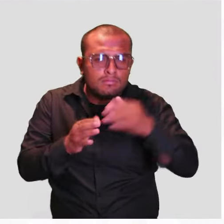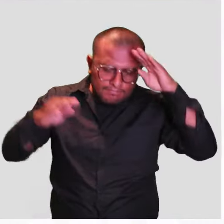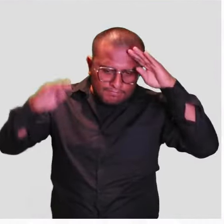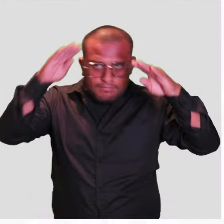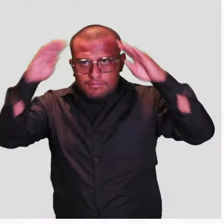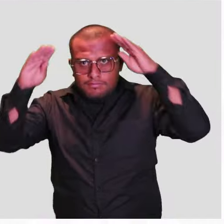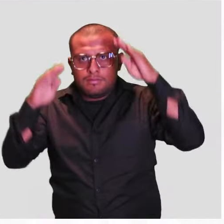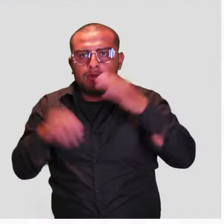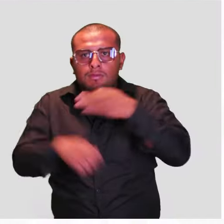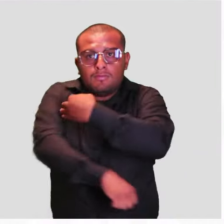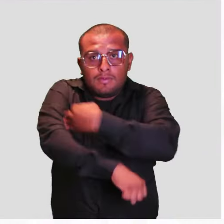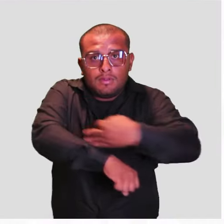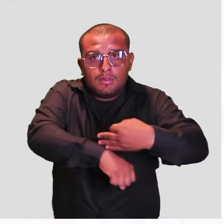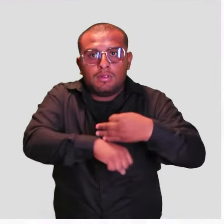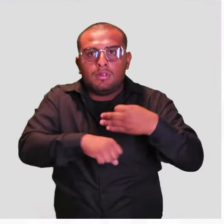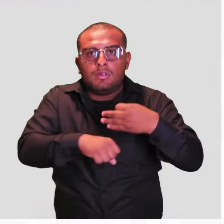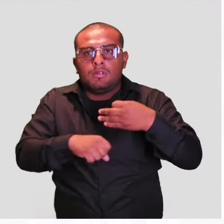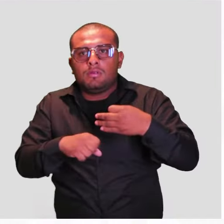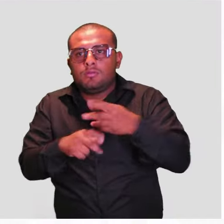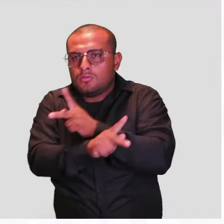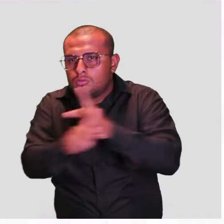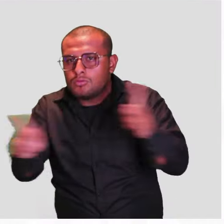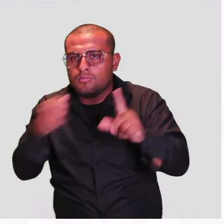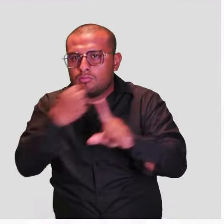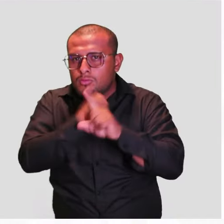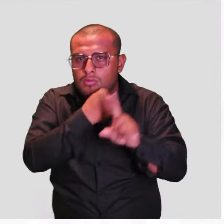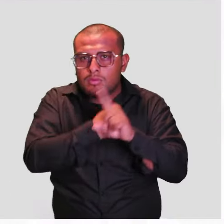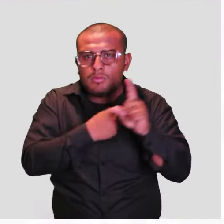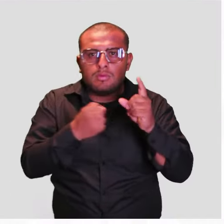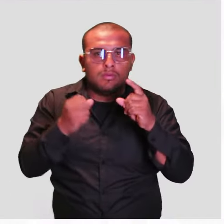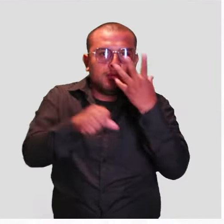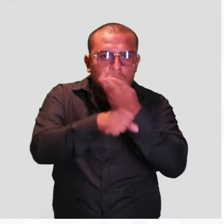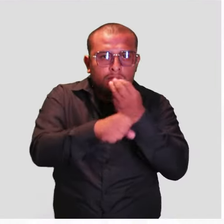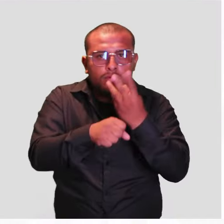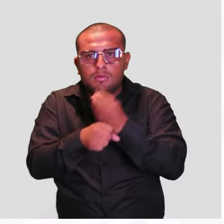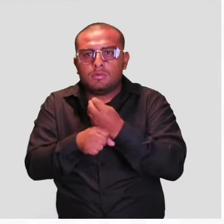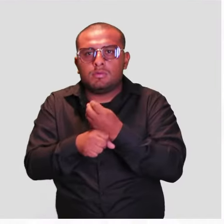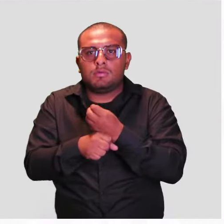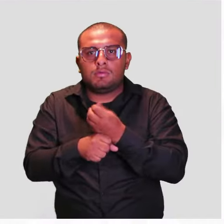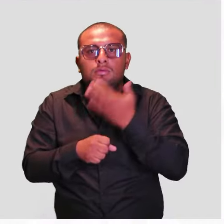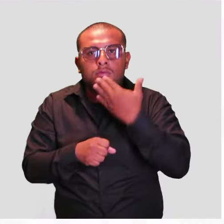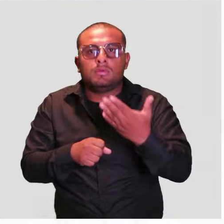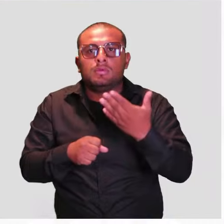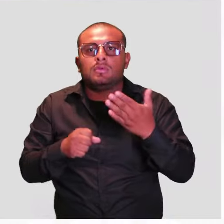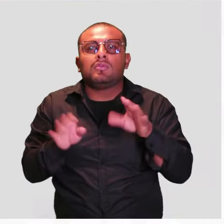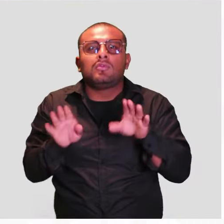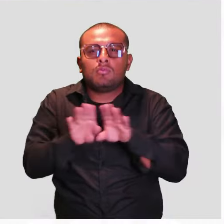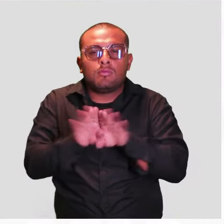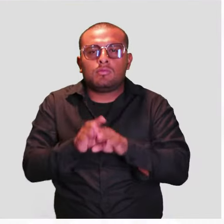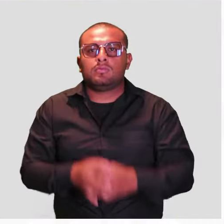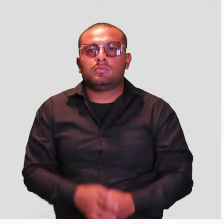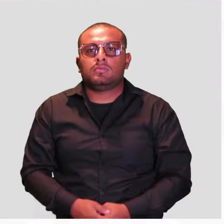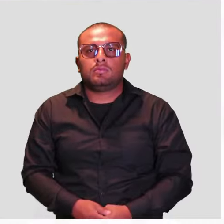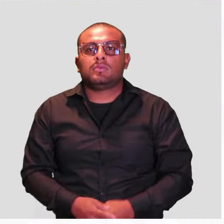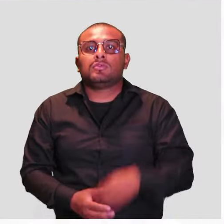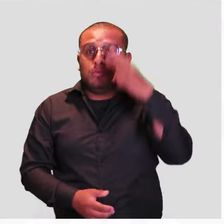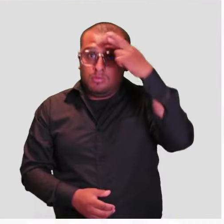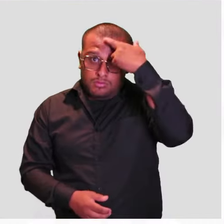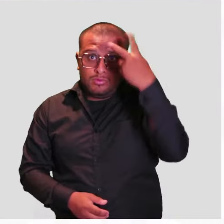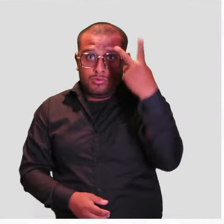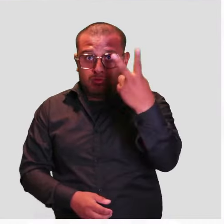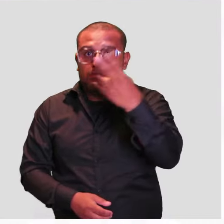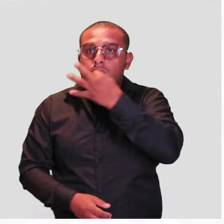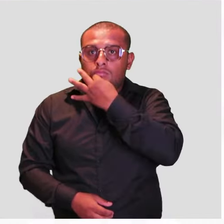necesidades o solucionar los problemas del municipio de San Juan del Río? Le recuerdo, candidato, cuenta usted con 2 minutos para realizar